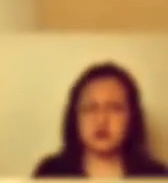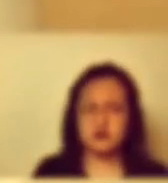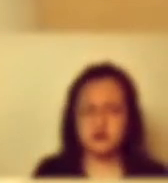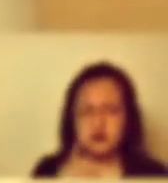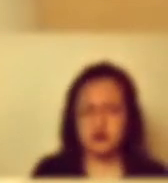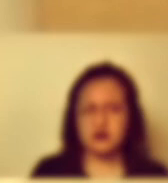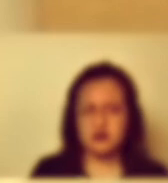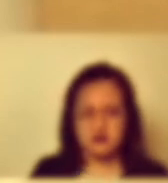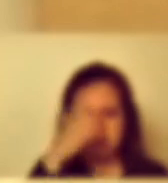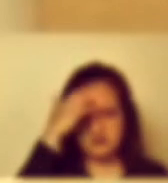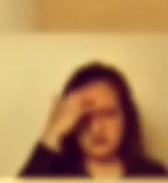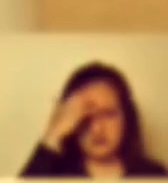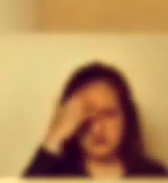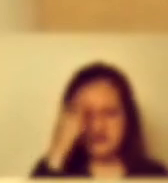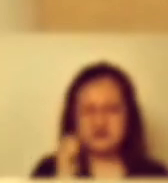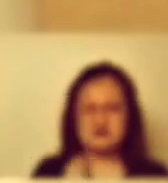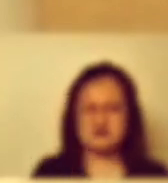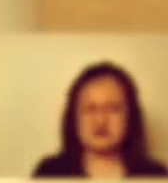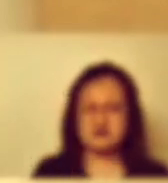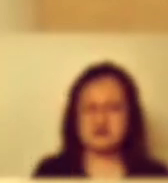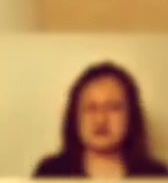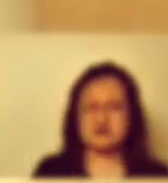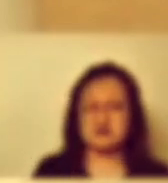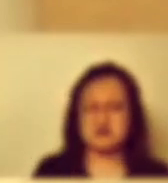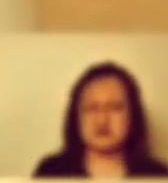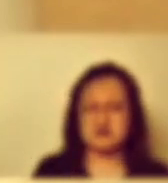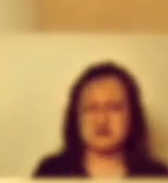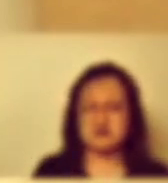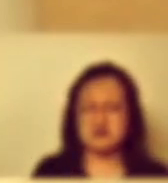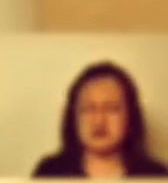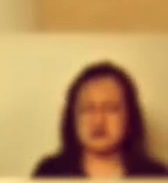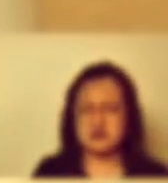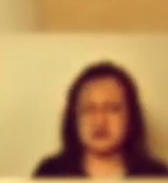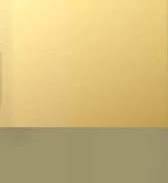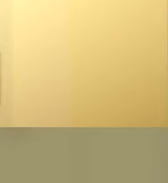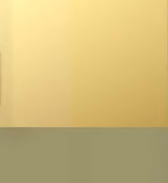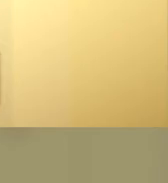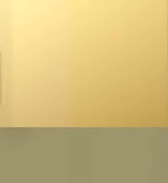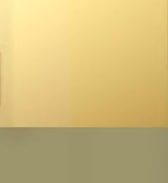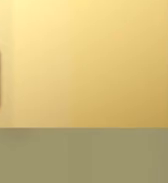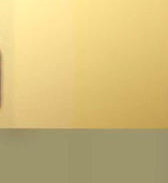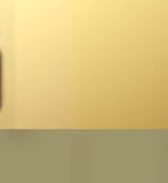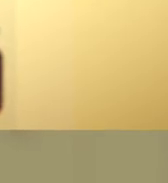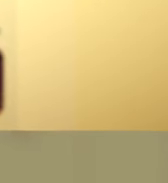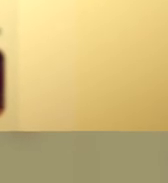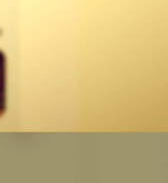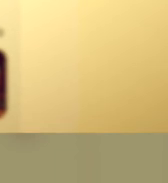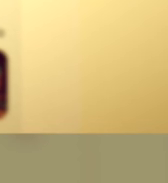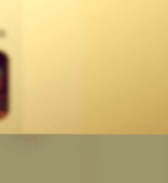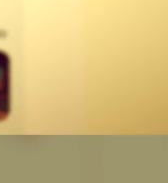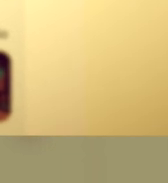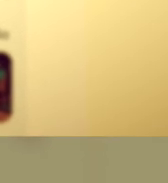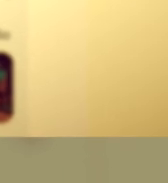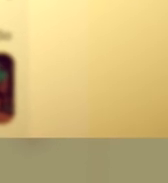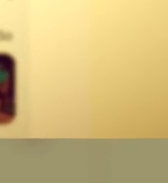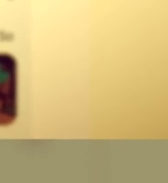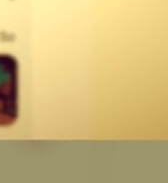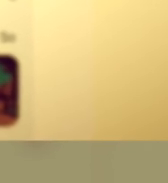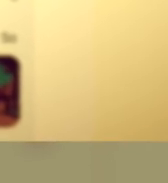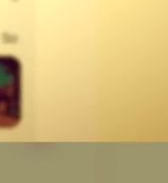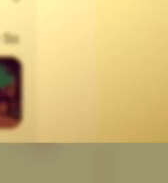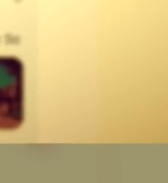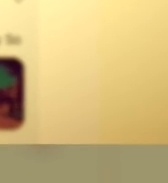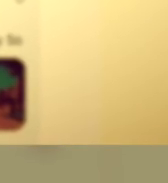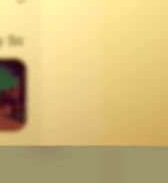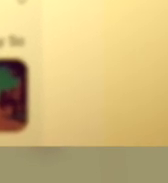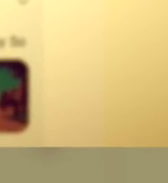conocer ese tipo de hechos tan lamentables. La Guardia Nacional, por medio de Twitter,